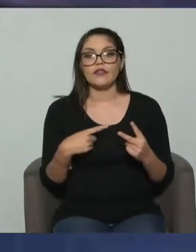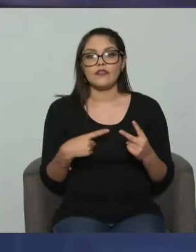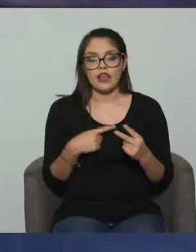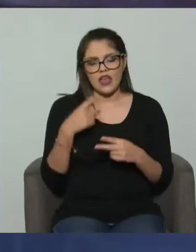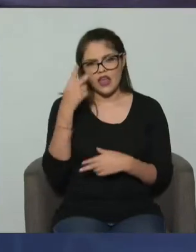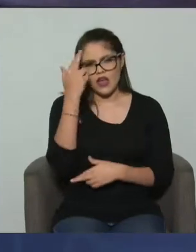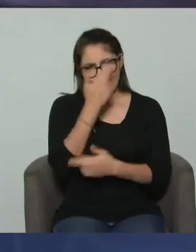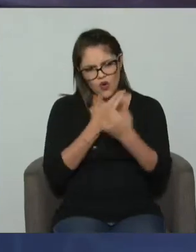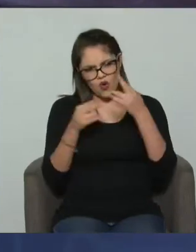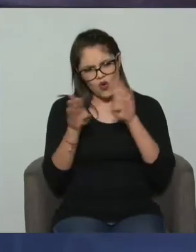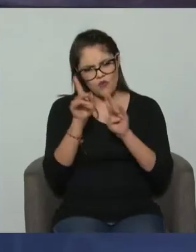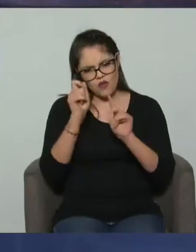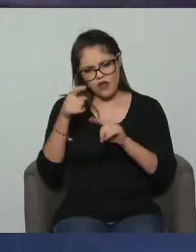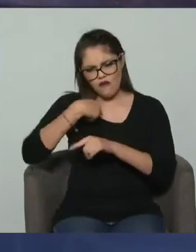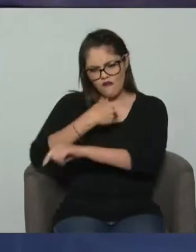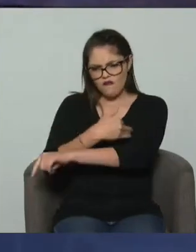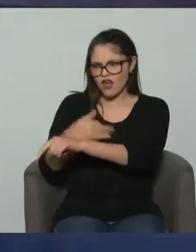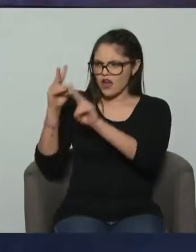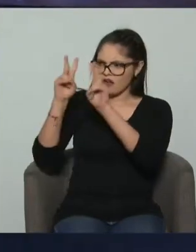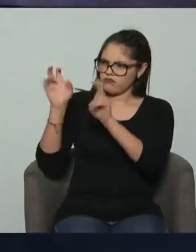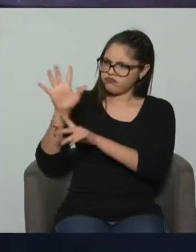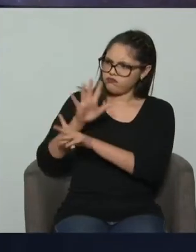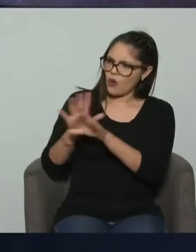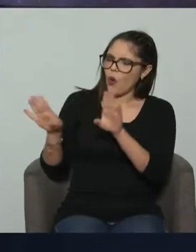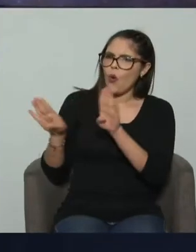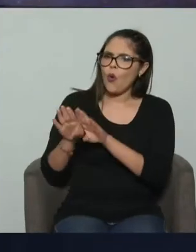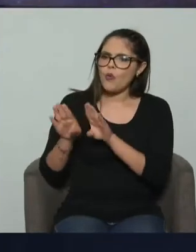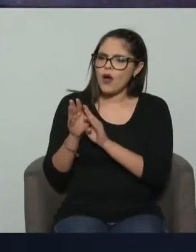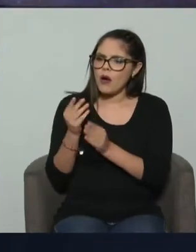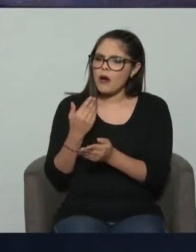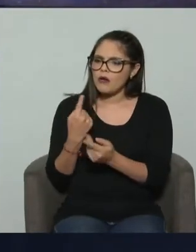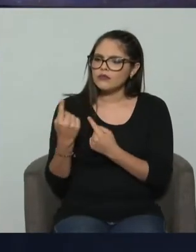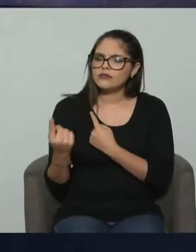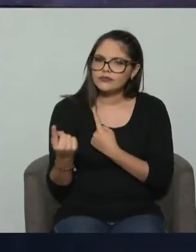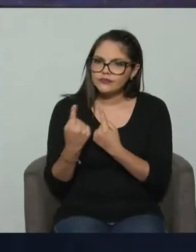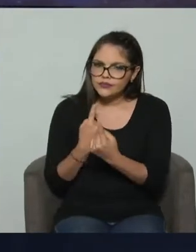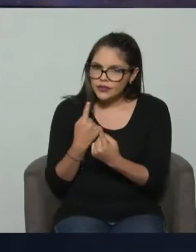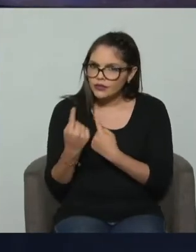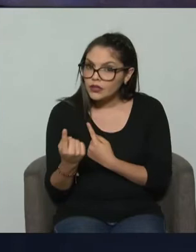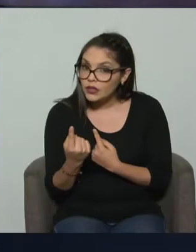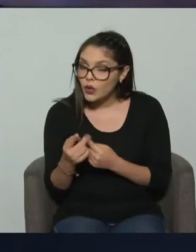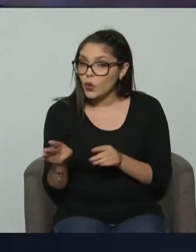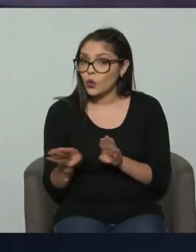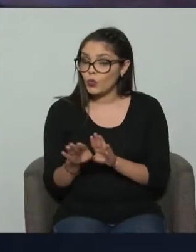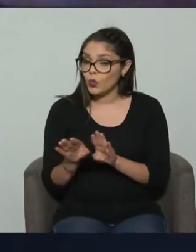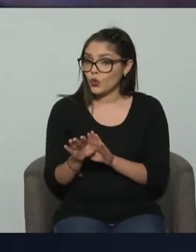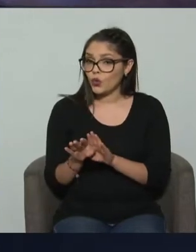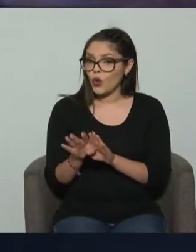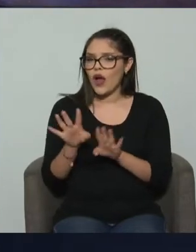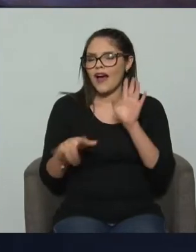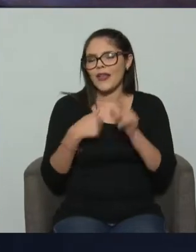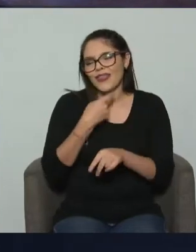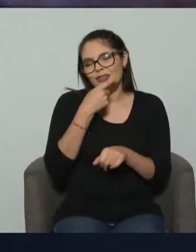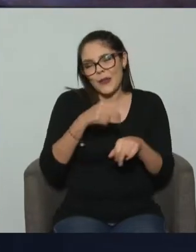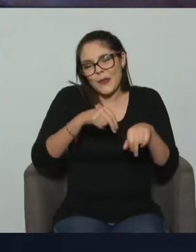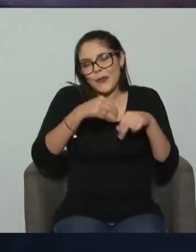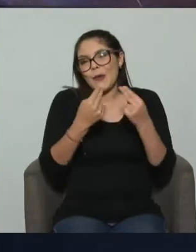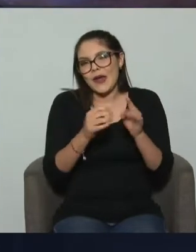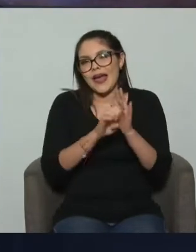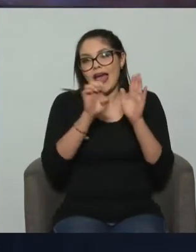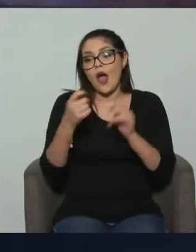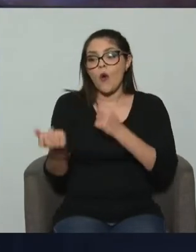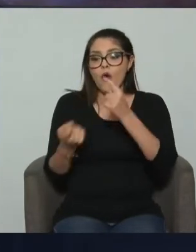por el entorno en el que vivimos. ¿Cómo evitarlo? Esa es, creo que la parte que más nos